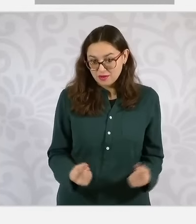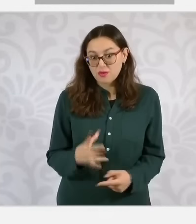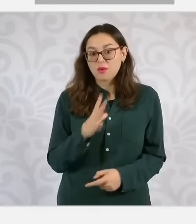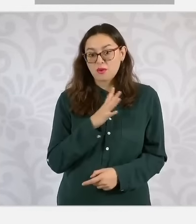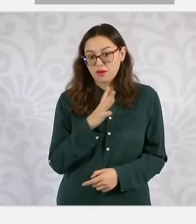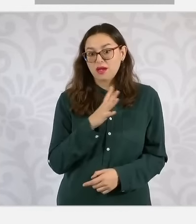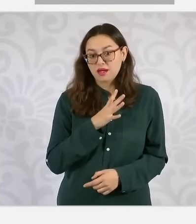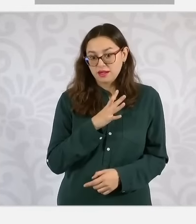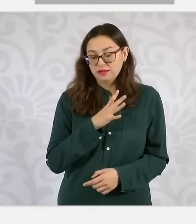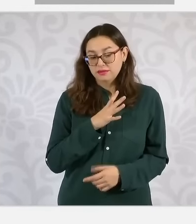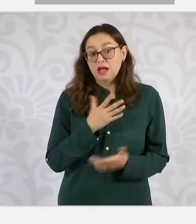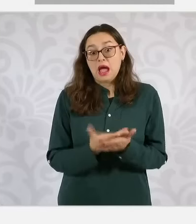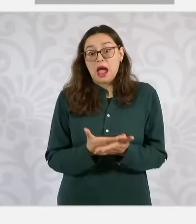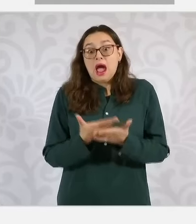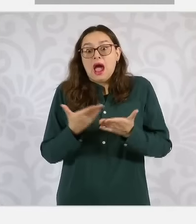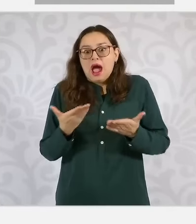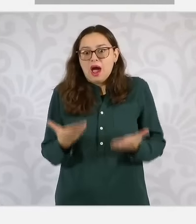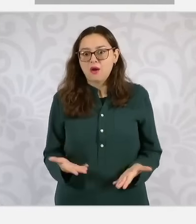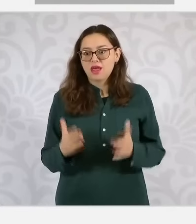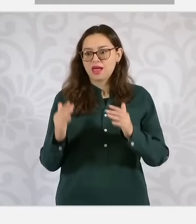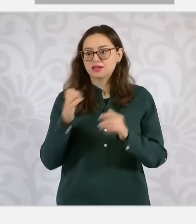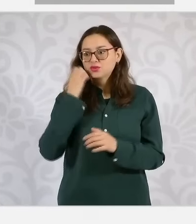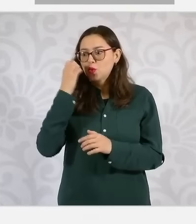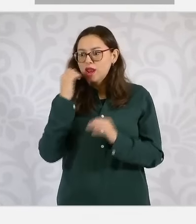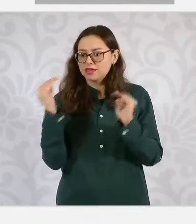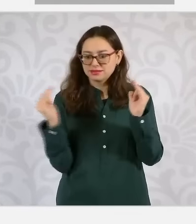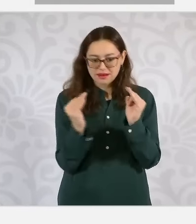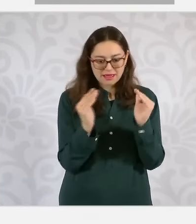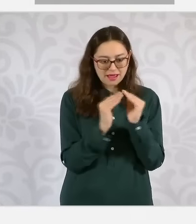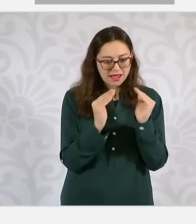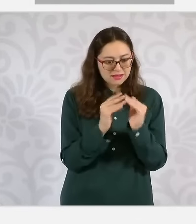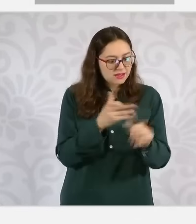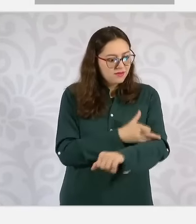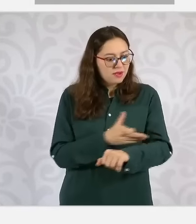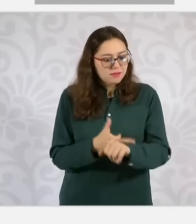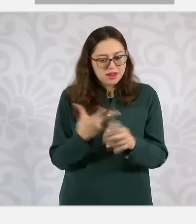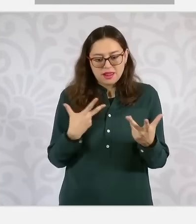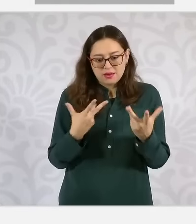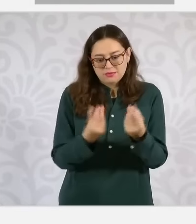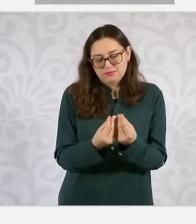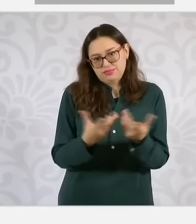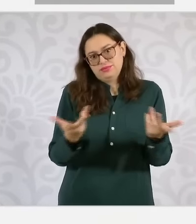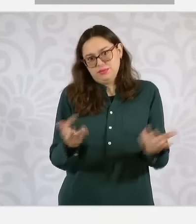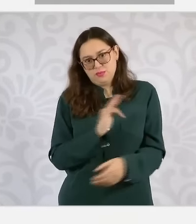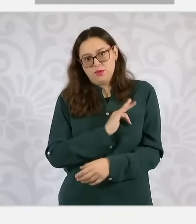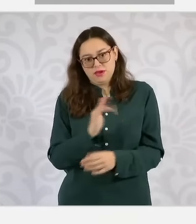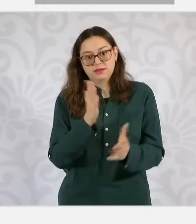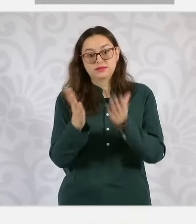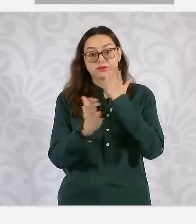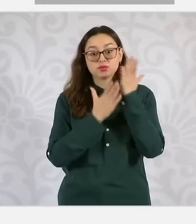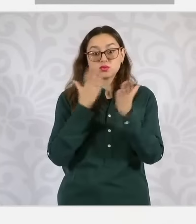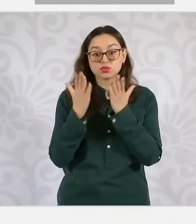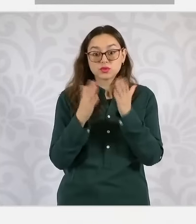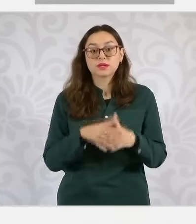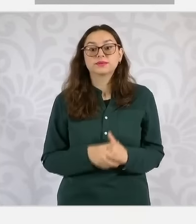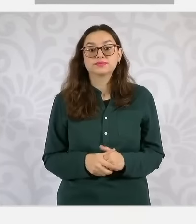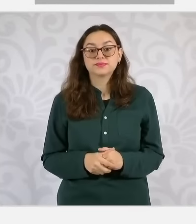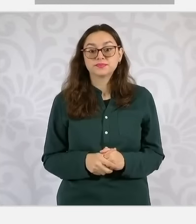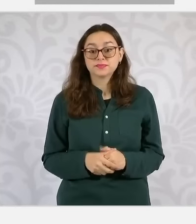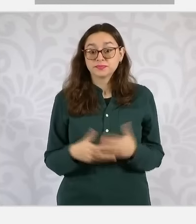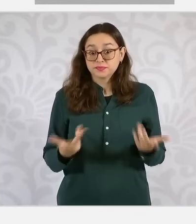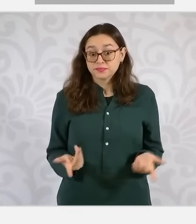es extraordinario, maravillosas estudiantes siempre, desde luego. Nuestros estudiantes viven sobre todo de